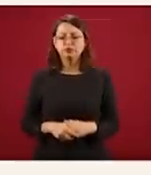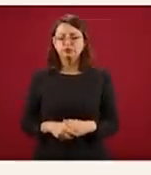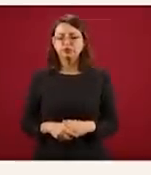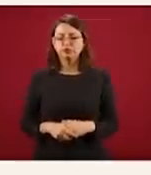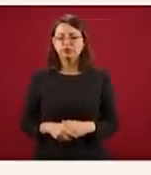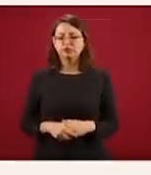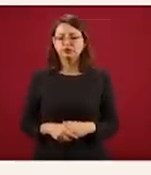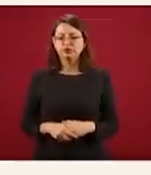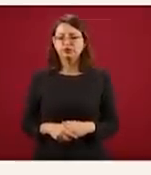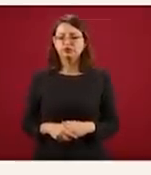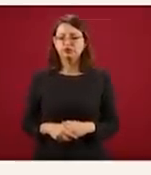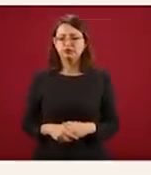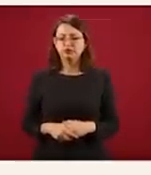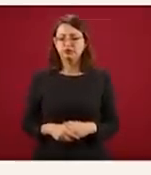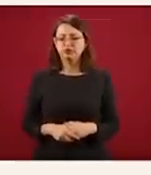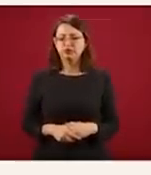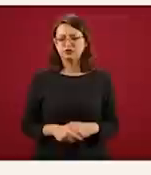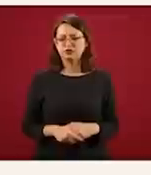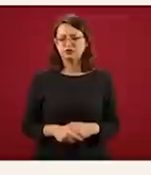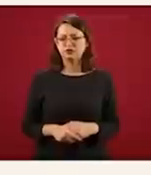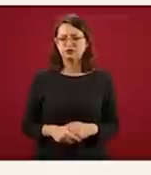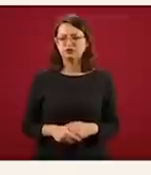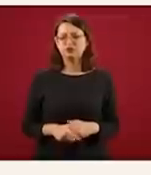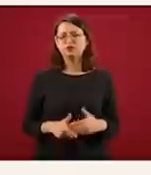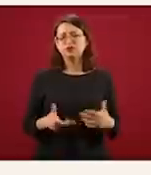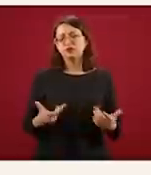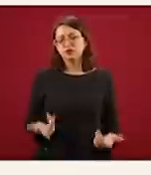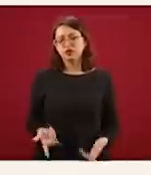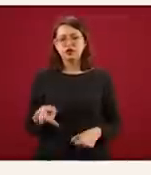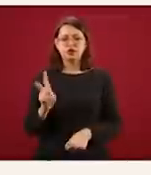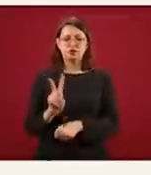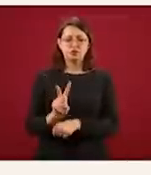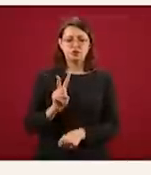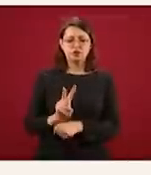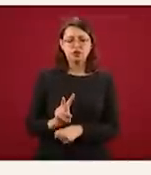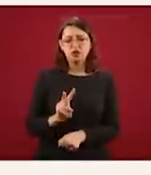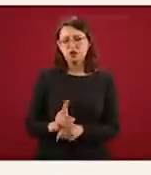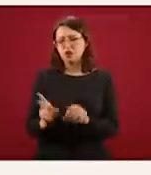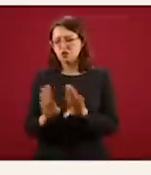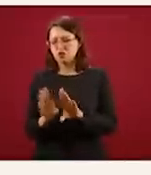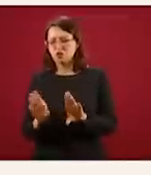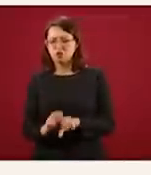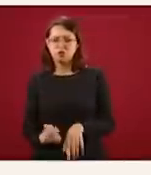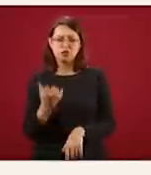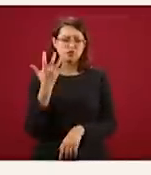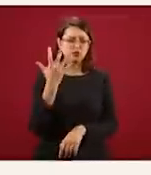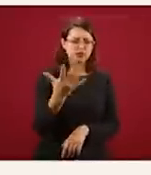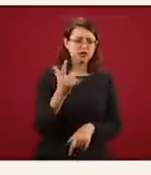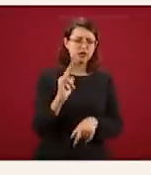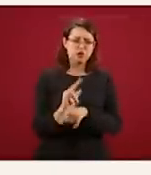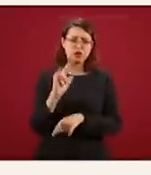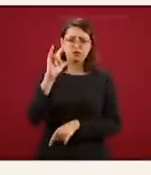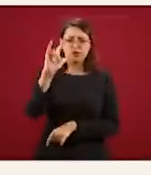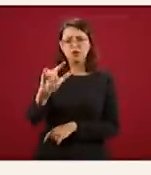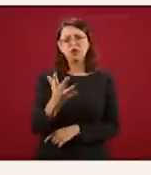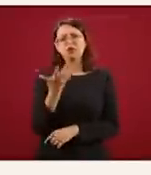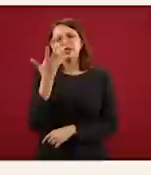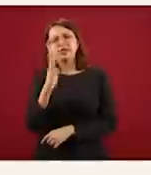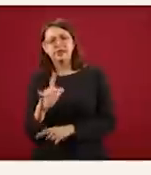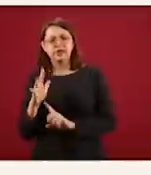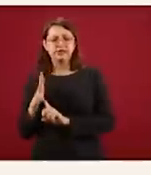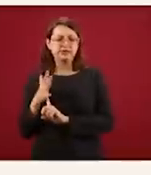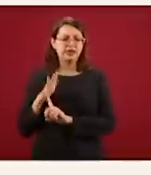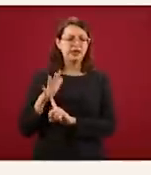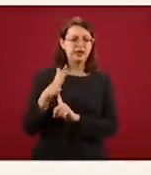Dentro de los equipos que se utilizan para esta vigilancia hay 5 aviones, 10 helicópteros y 21